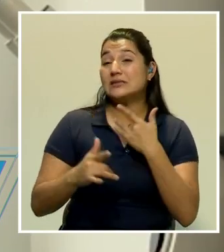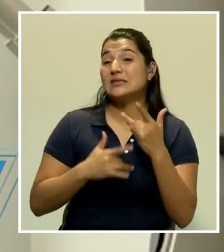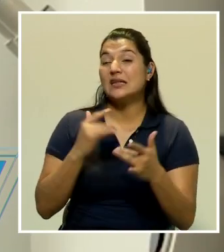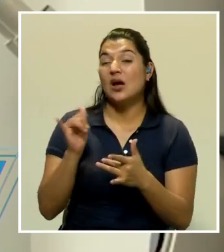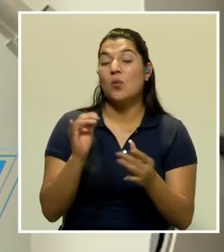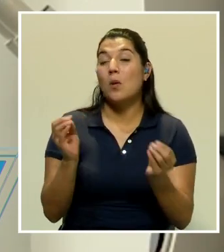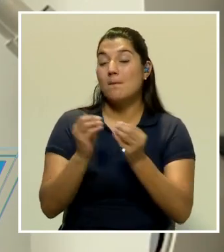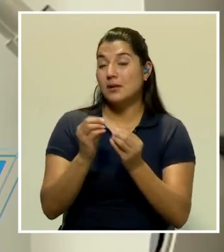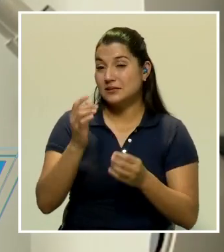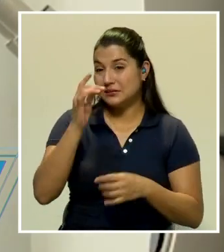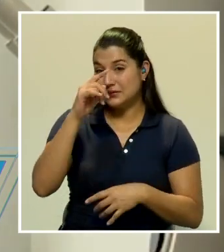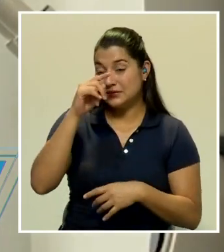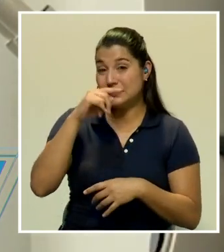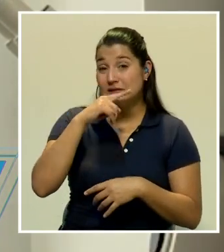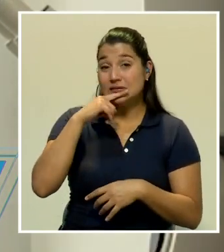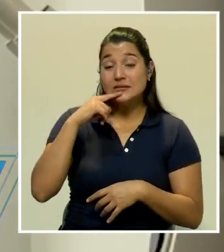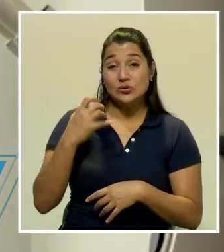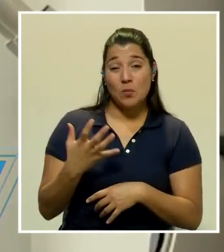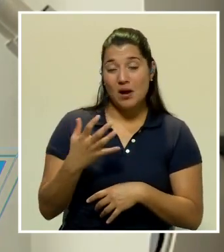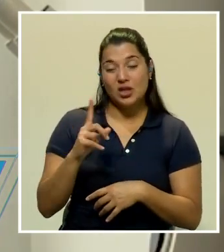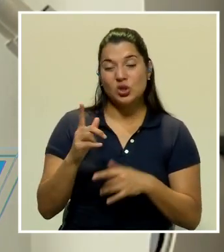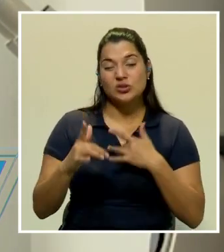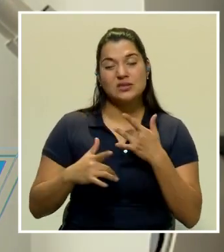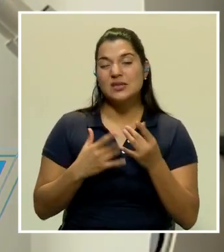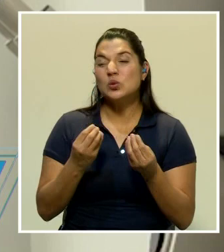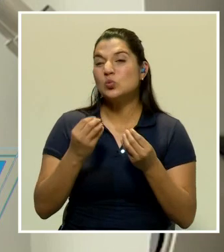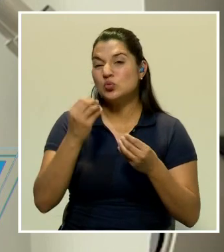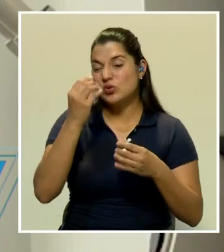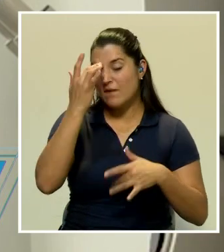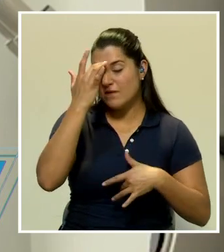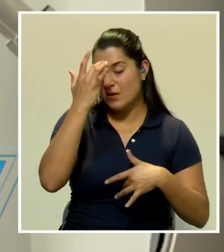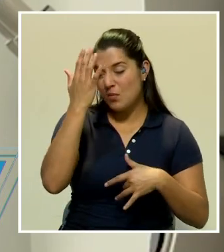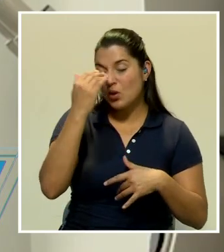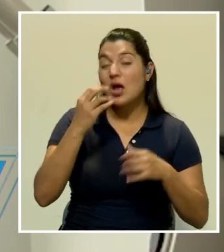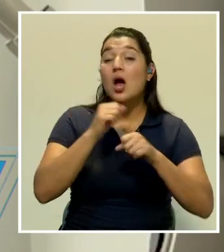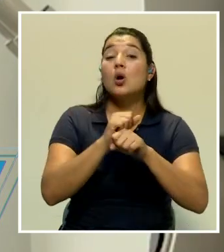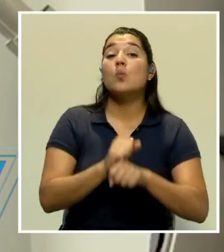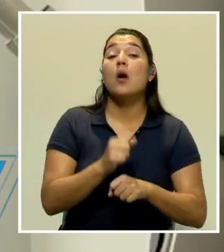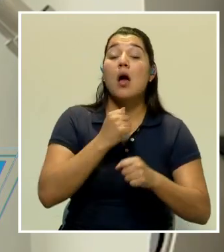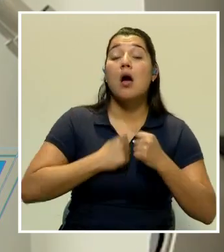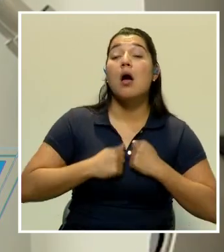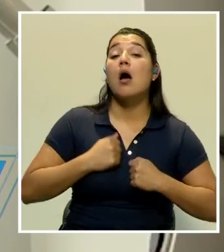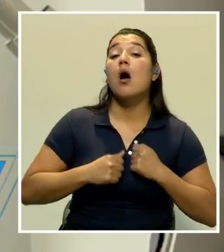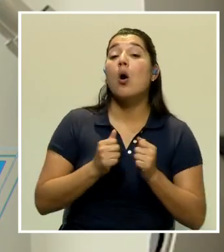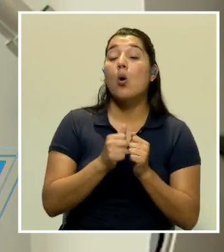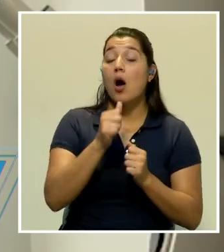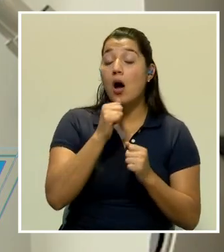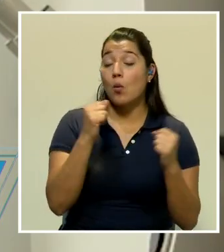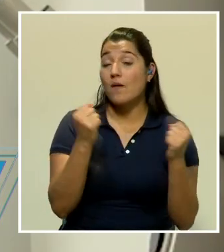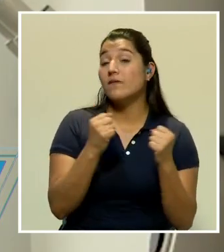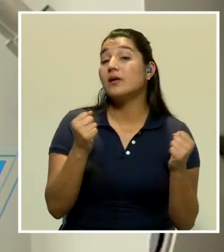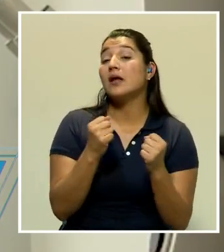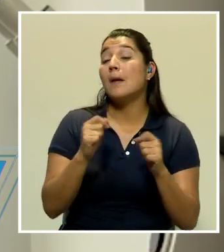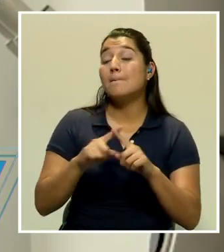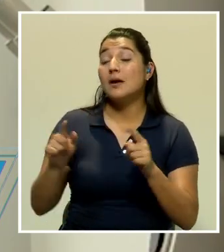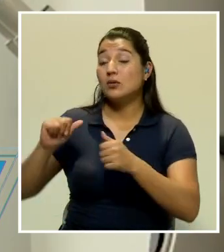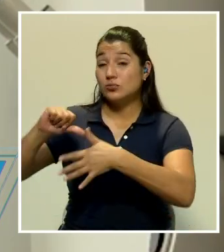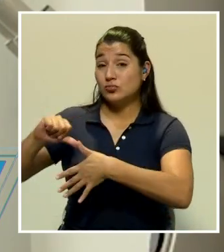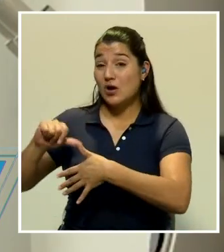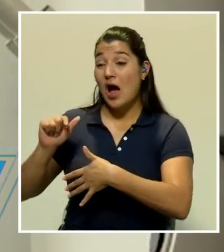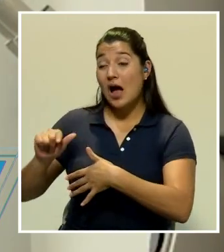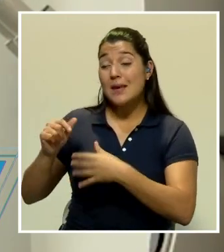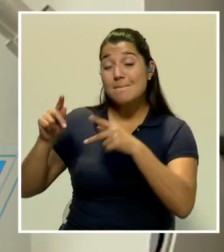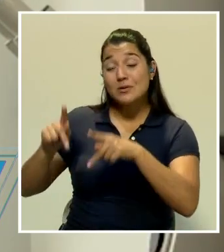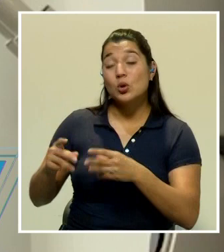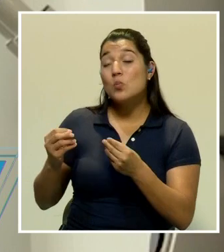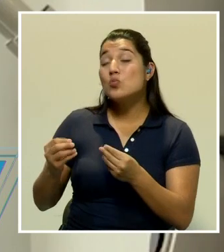enfermos. En cuanto a otros países han, sobre todo al inicio de la pandemia en su país, testado personas muy